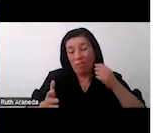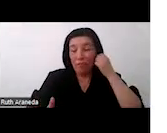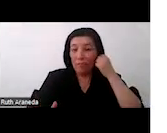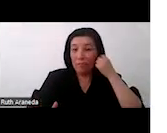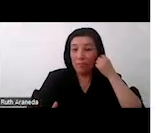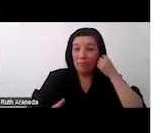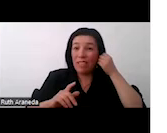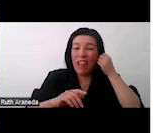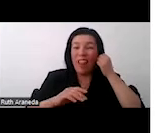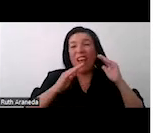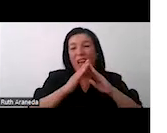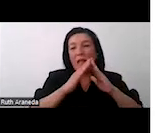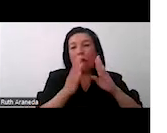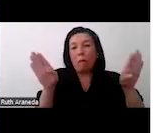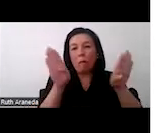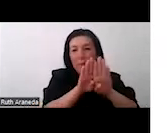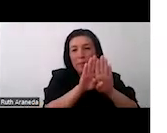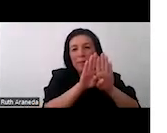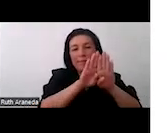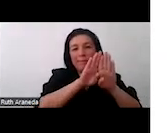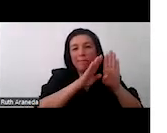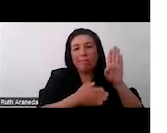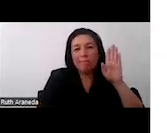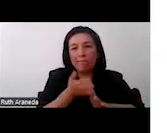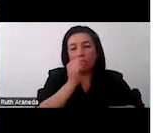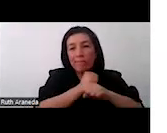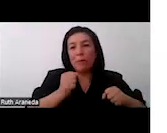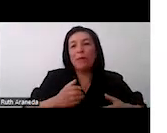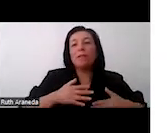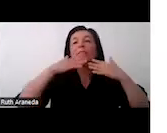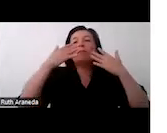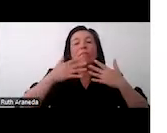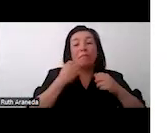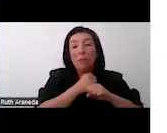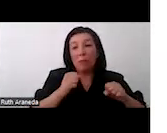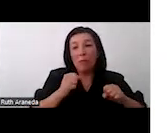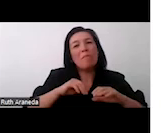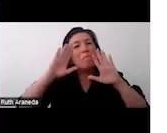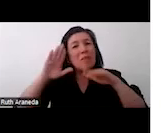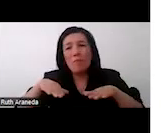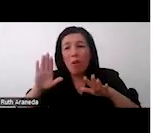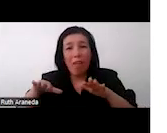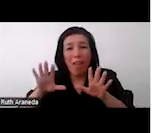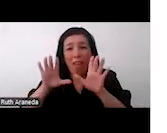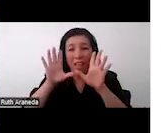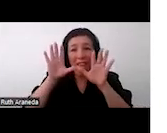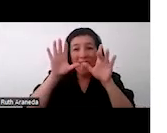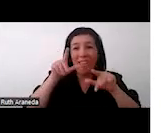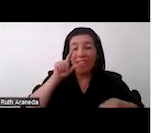estar en su casa encerrado sin poder salir y tomar aire fresco. A las aves les pasa lo mismo, por eso es que es